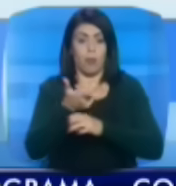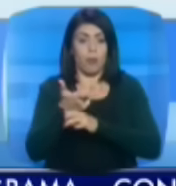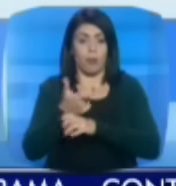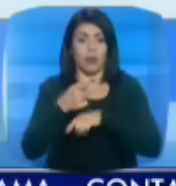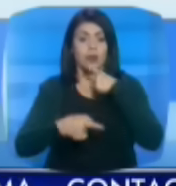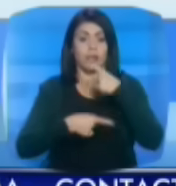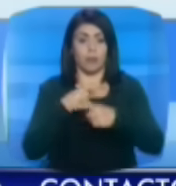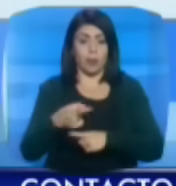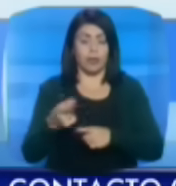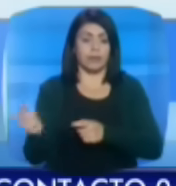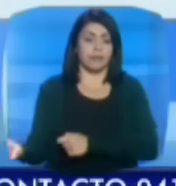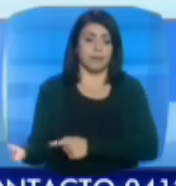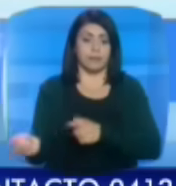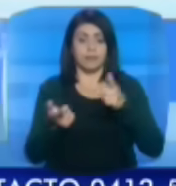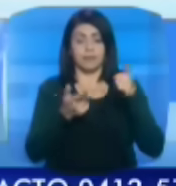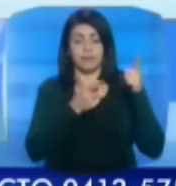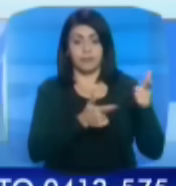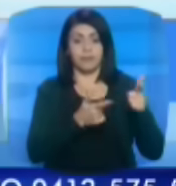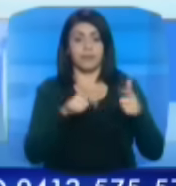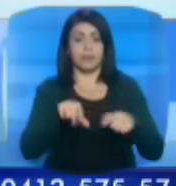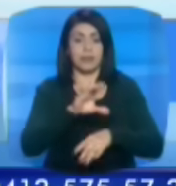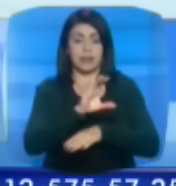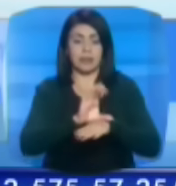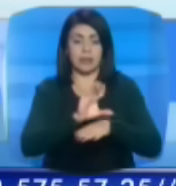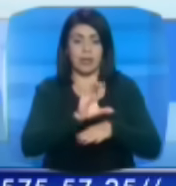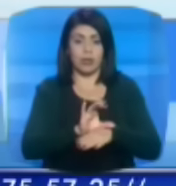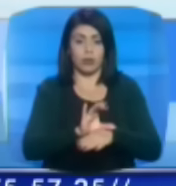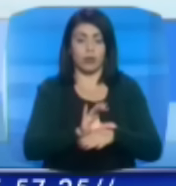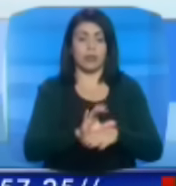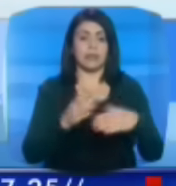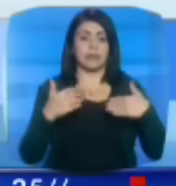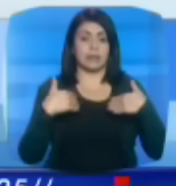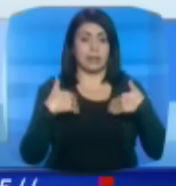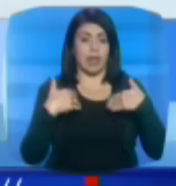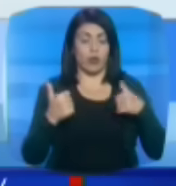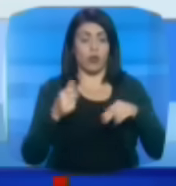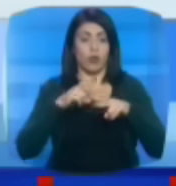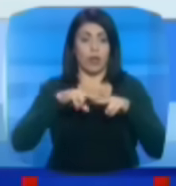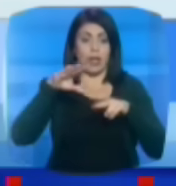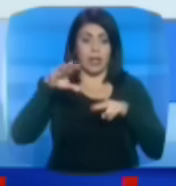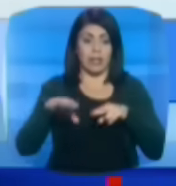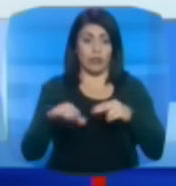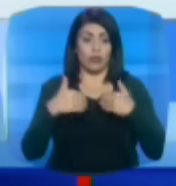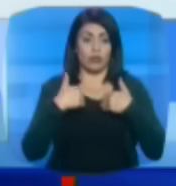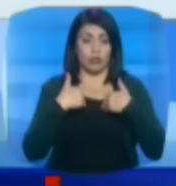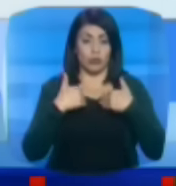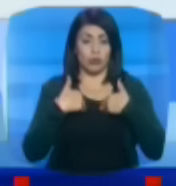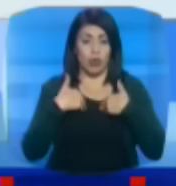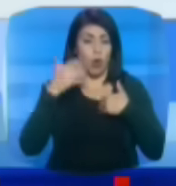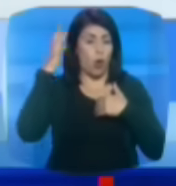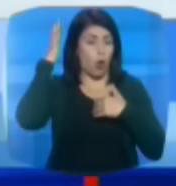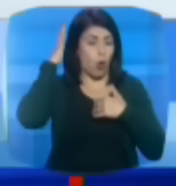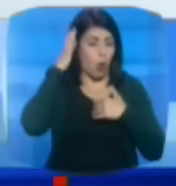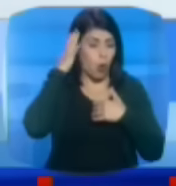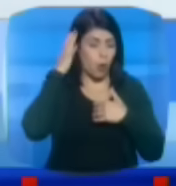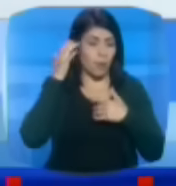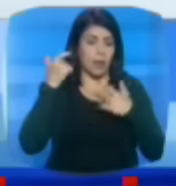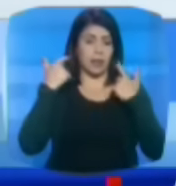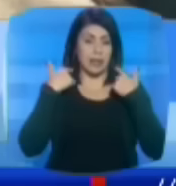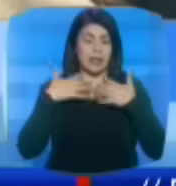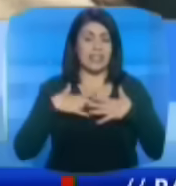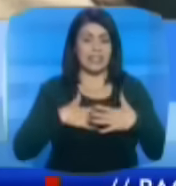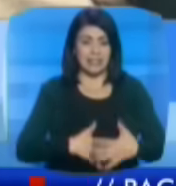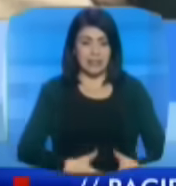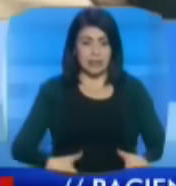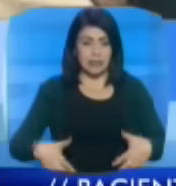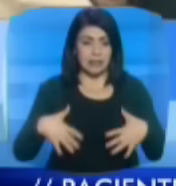para luego trasladarlo hasta un centro asistencial. El niño sufrió traumatismo en la región